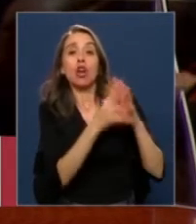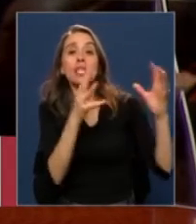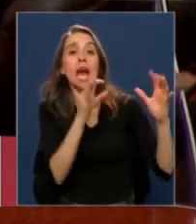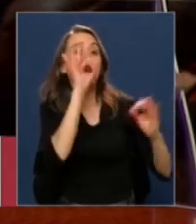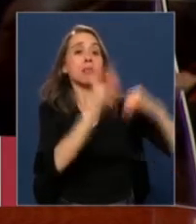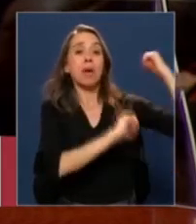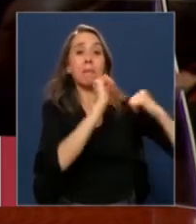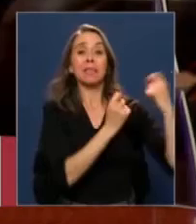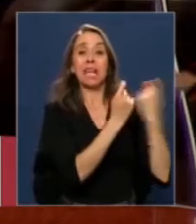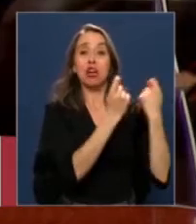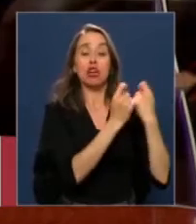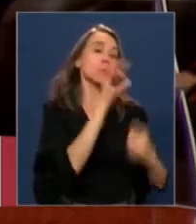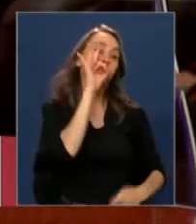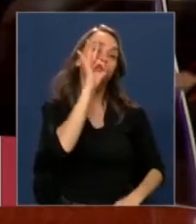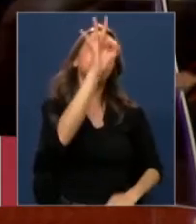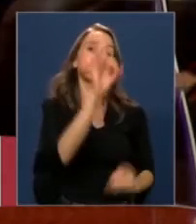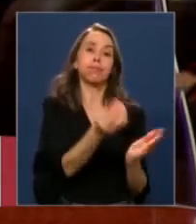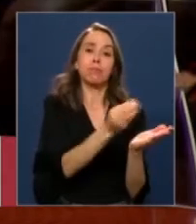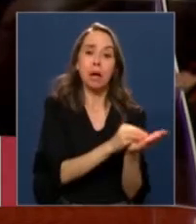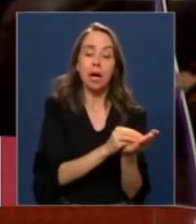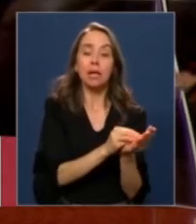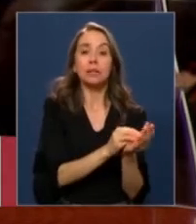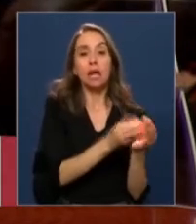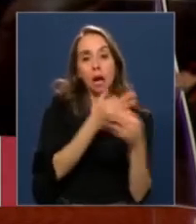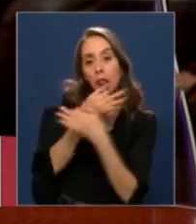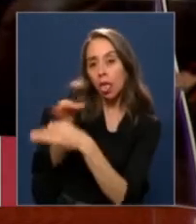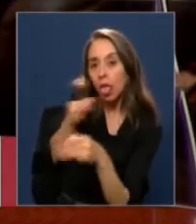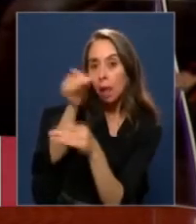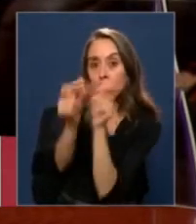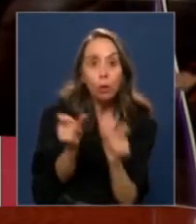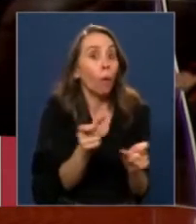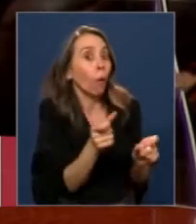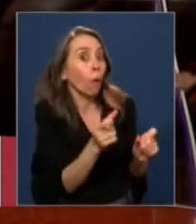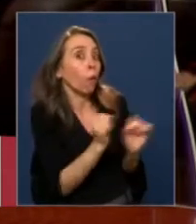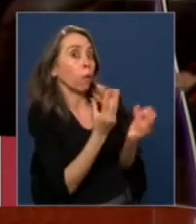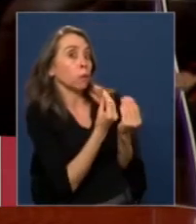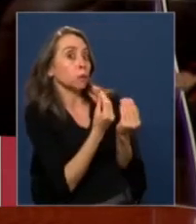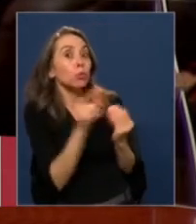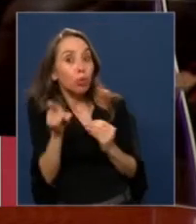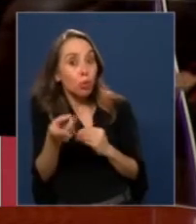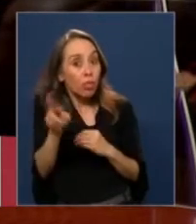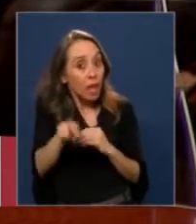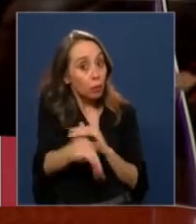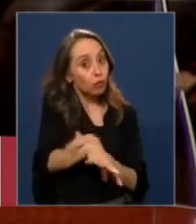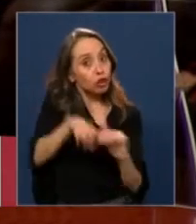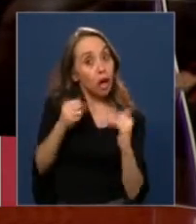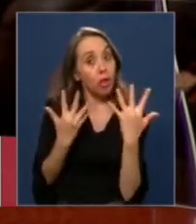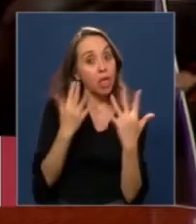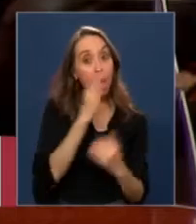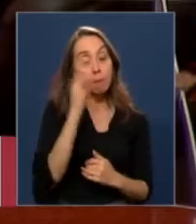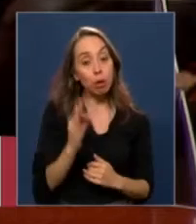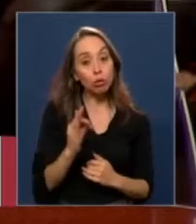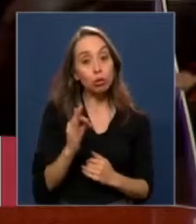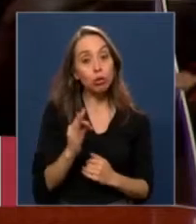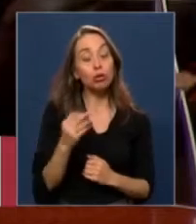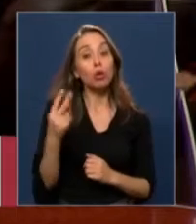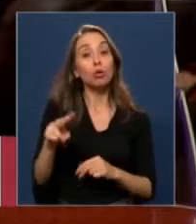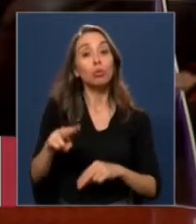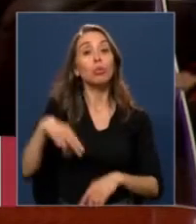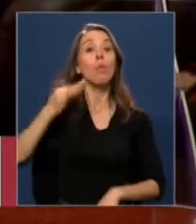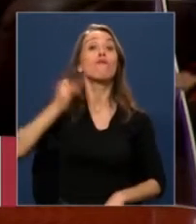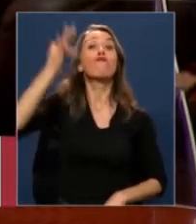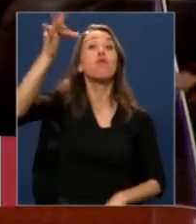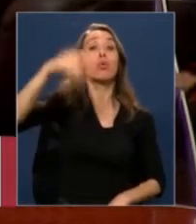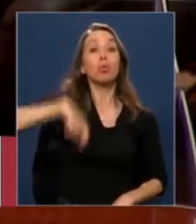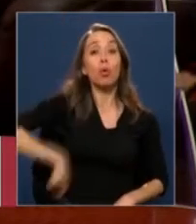grandes grupos económicos asustan a las personas diciendo que el nuevo retiro del 10% va a disminuir aún más